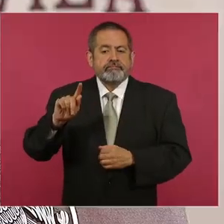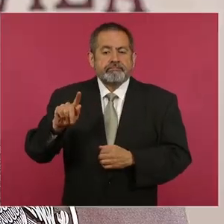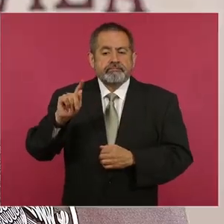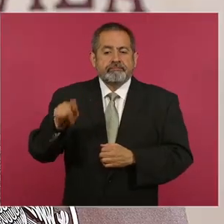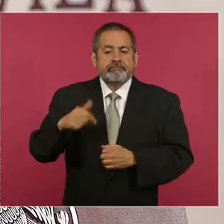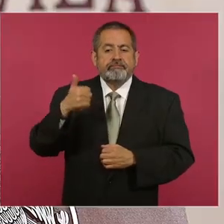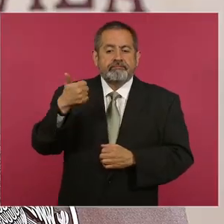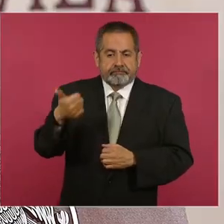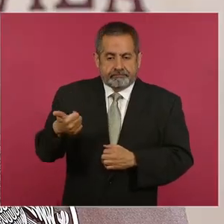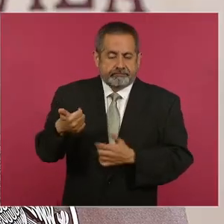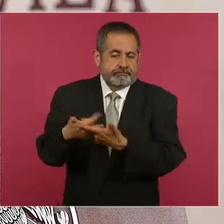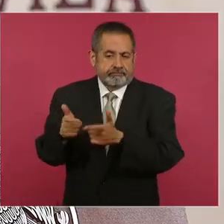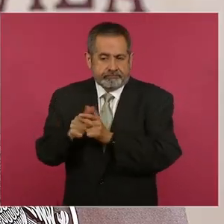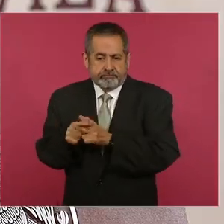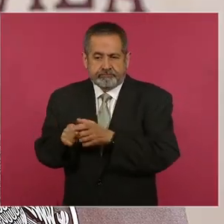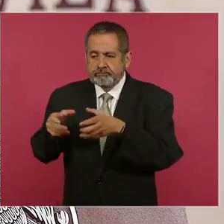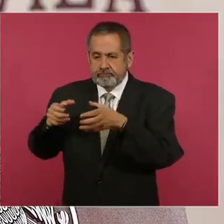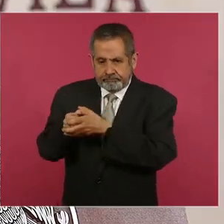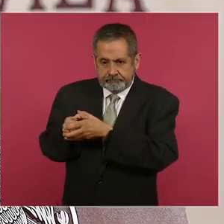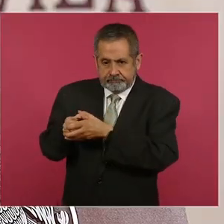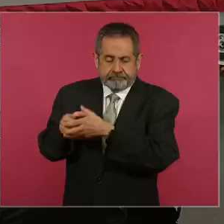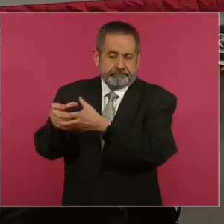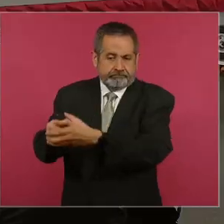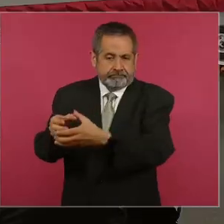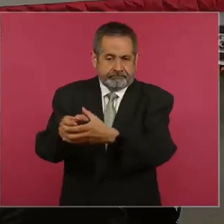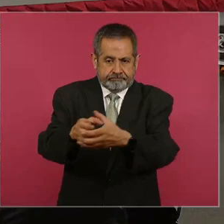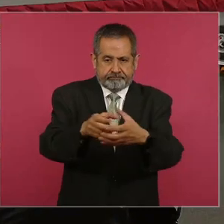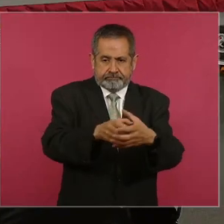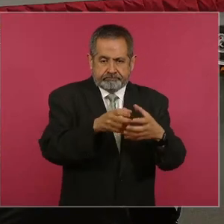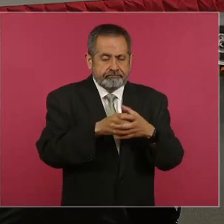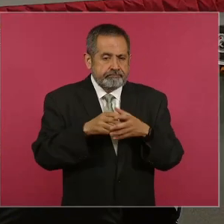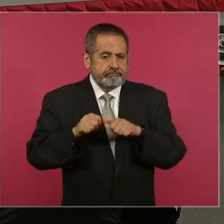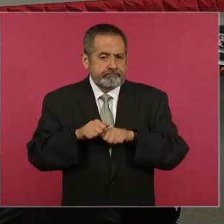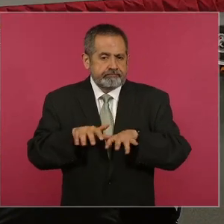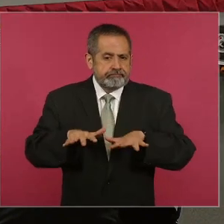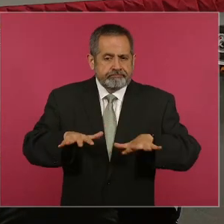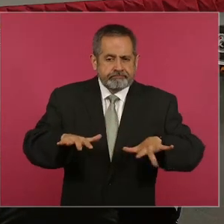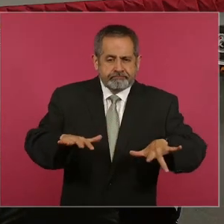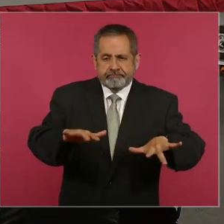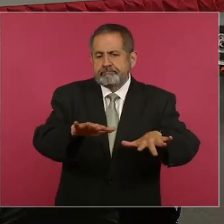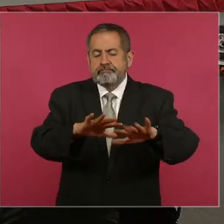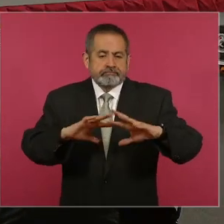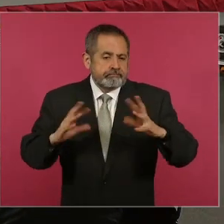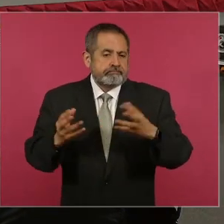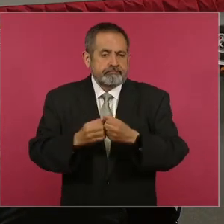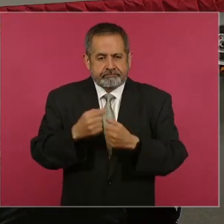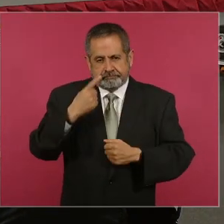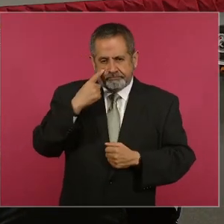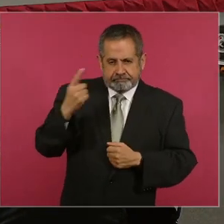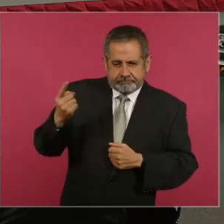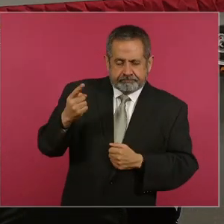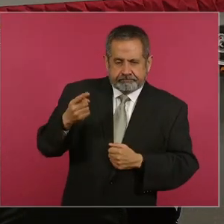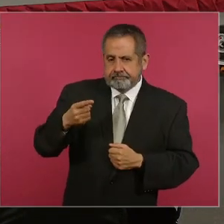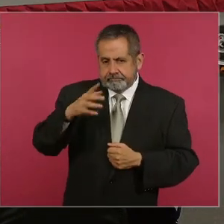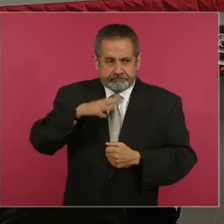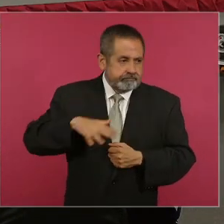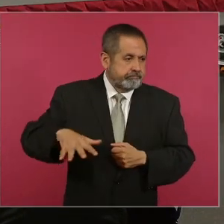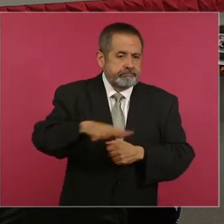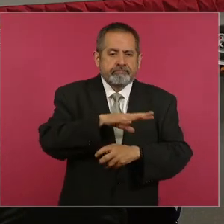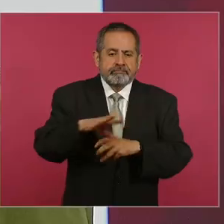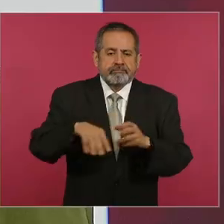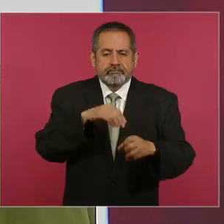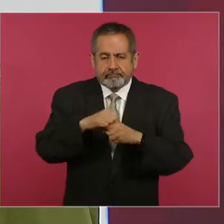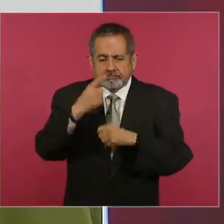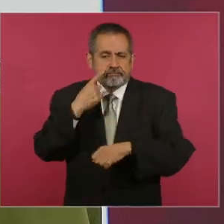compañías desplegadas, como está aquí en el gráfico, en cada una de estos sectores, en